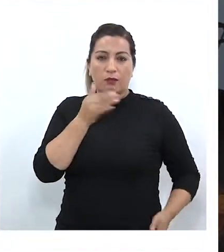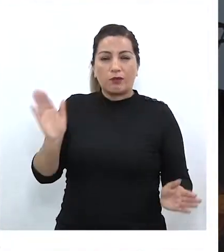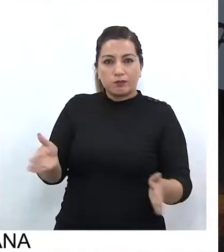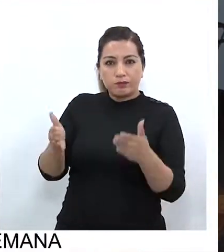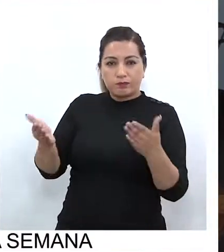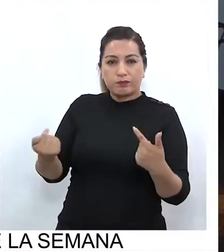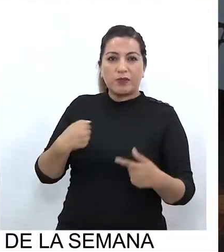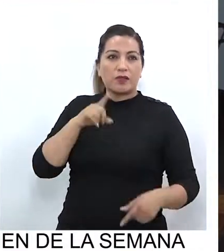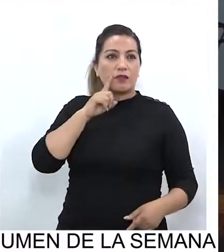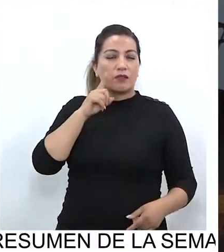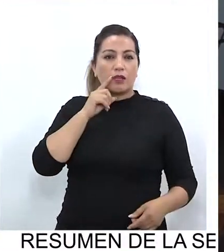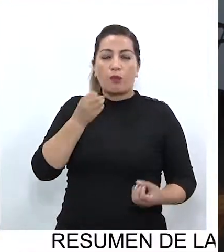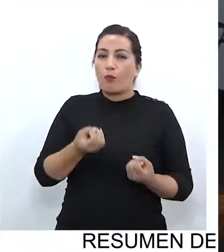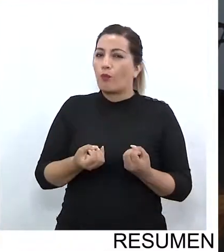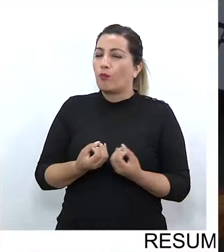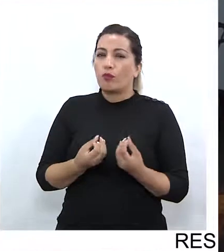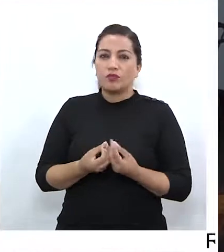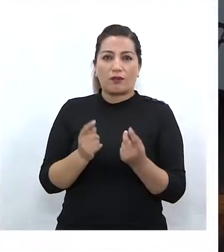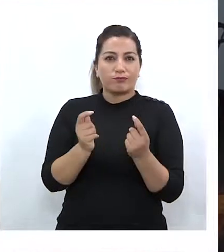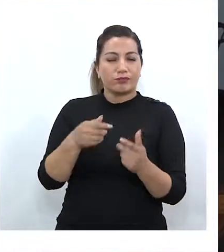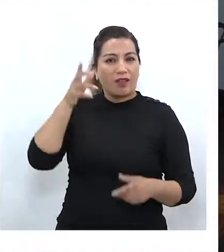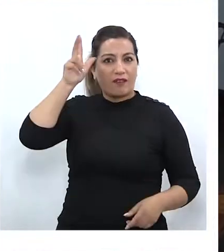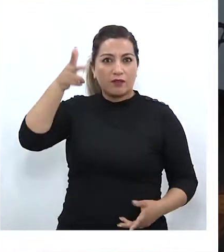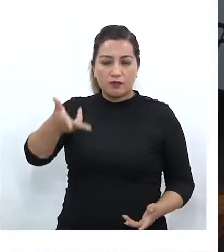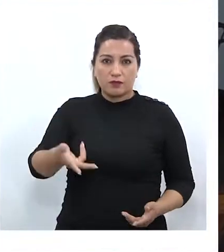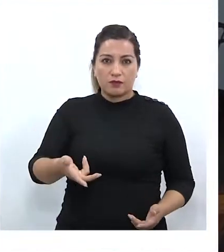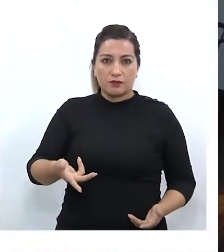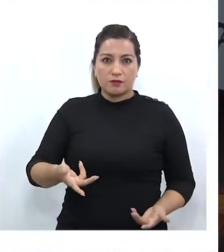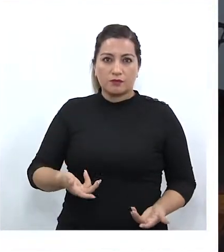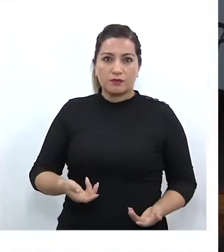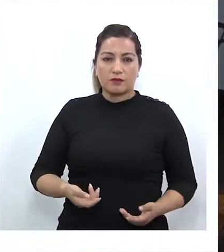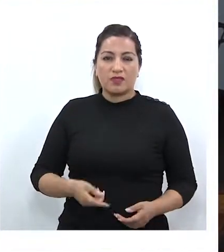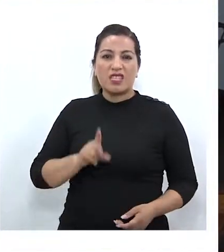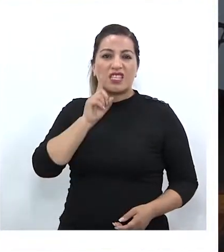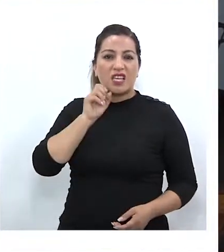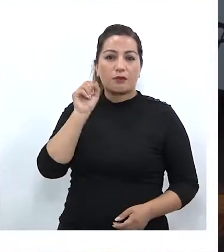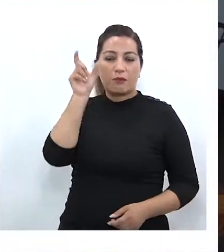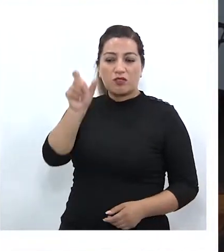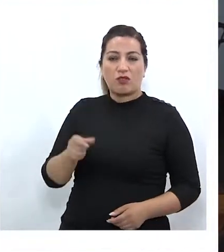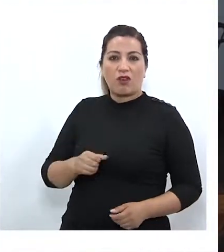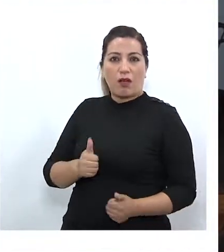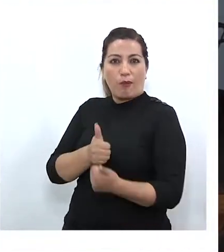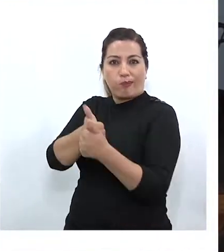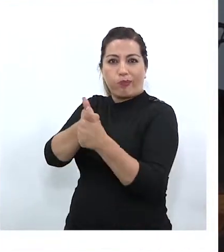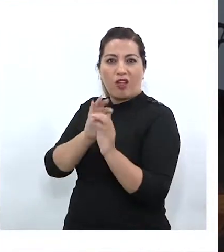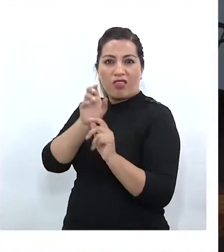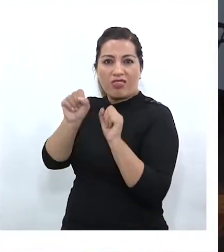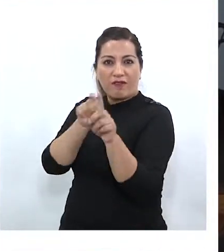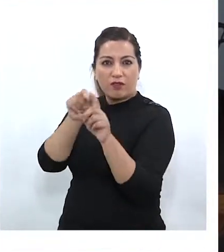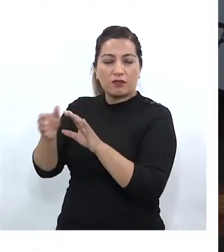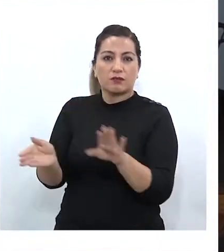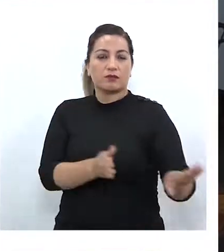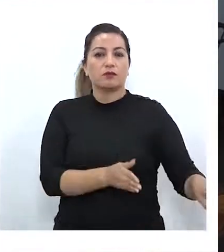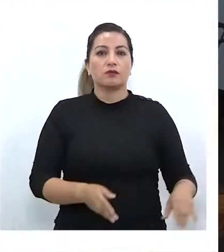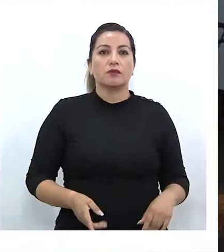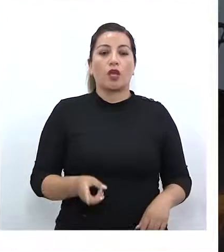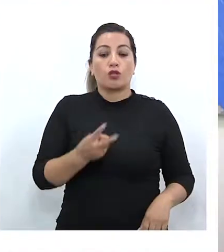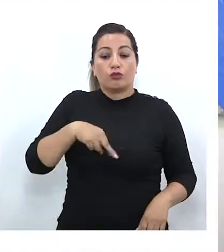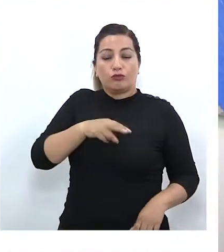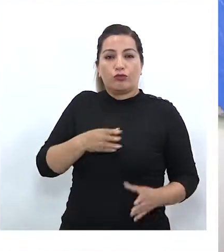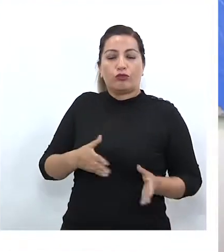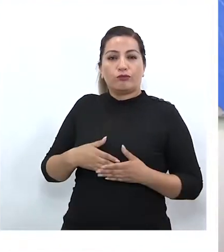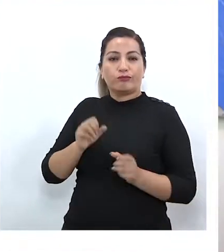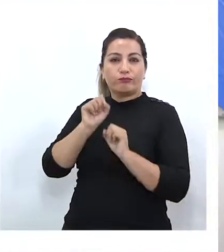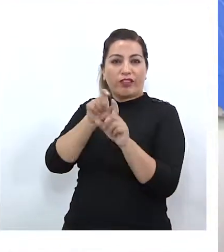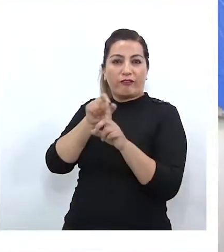cierto, potencialmente tienen un tremendo talento, una tremenda capacidad? ¿Quién los defiende, digamos? ¿Quién aboga por ello? Bueno, nosotros abogamos por